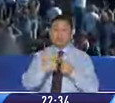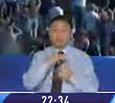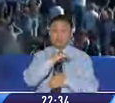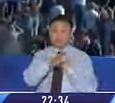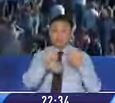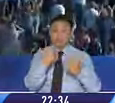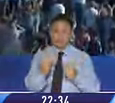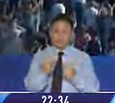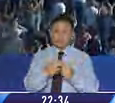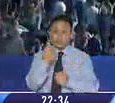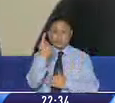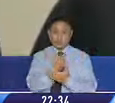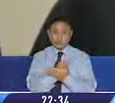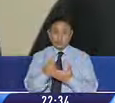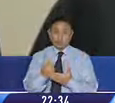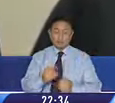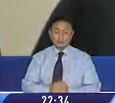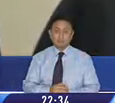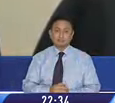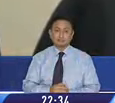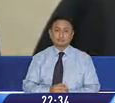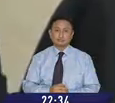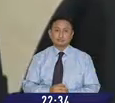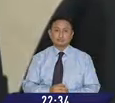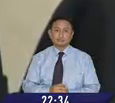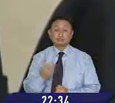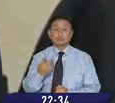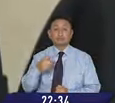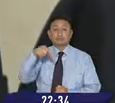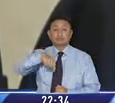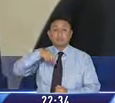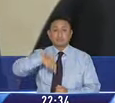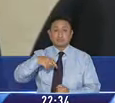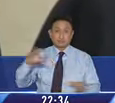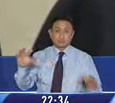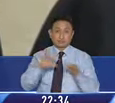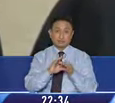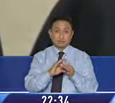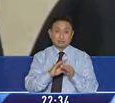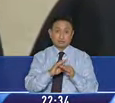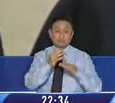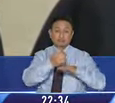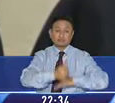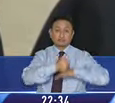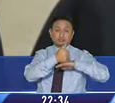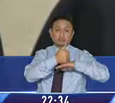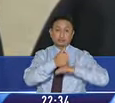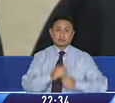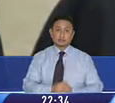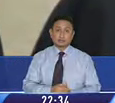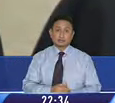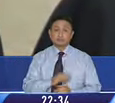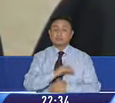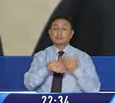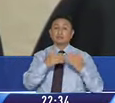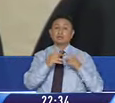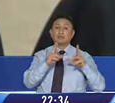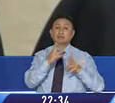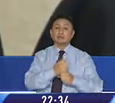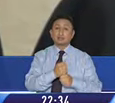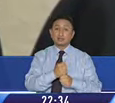mundo durante una semana. Implica también la relación con las autoridades de todo lo que es